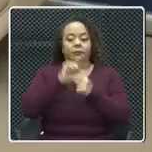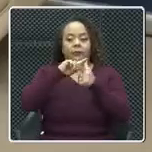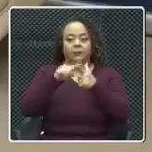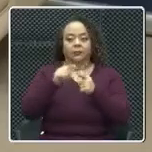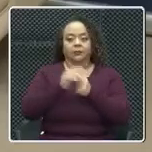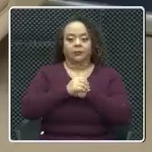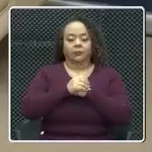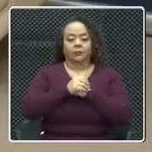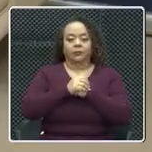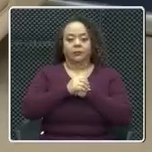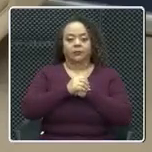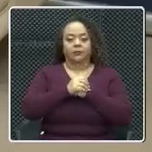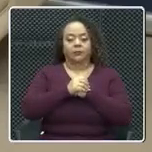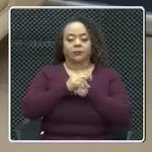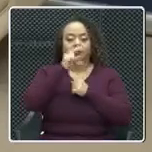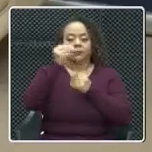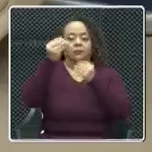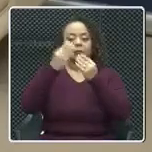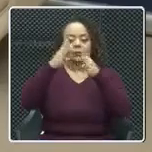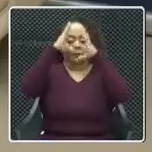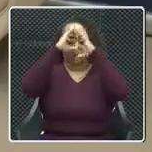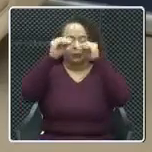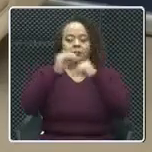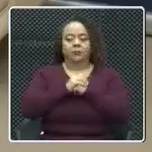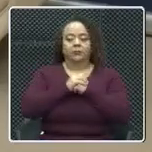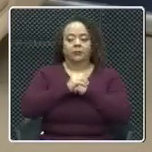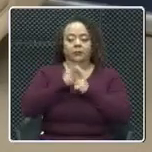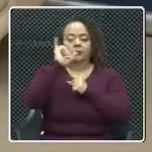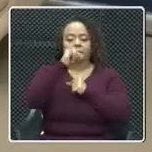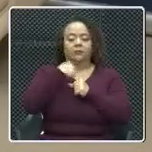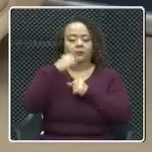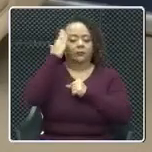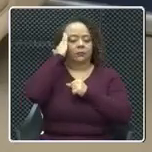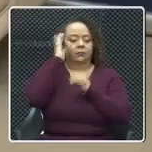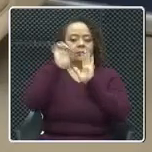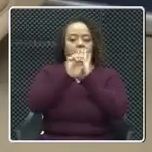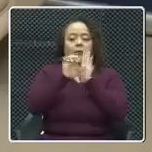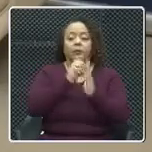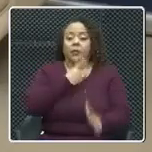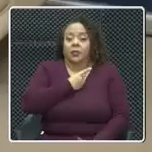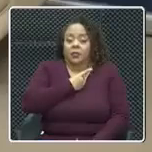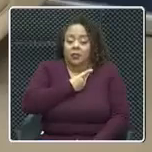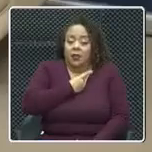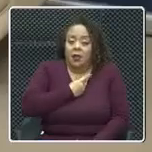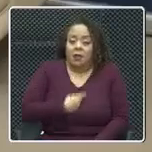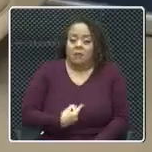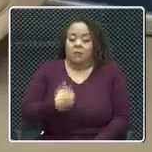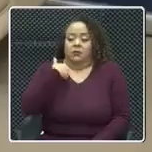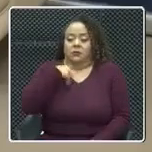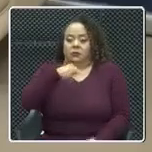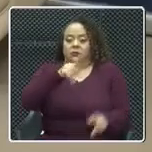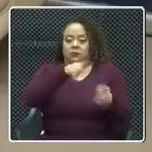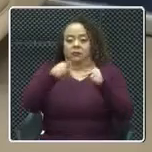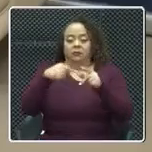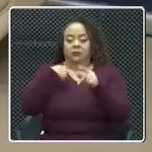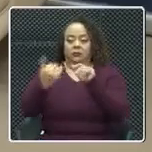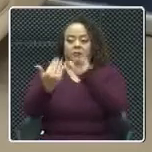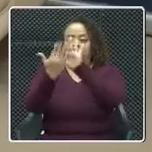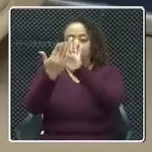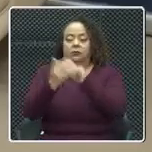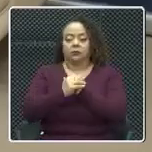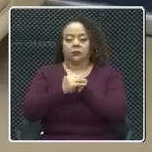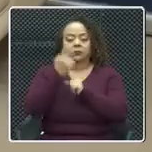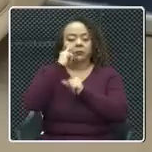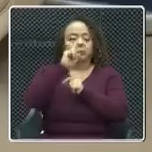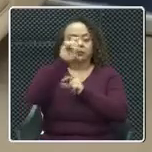Entonces, si no nos da esa información, como yo sé, por ejemplo, que la depresión que tiene esta persona que yo tengo enfrente es